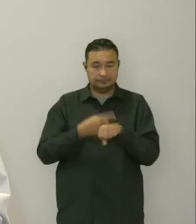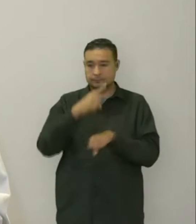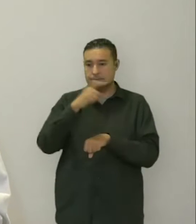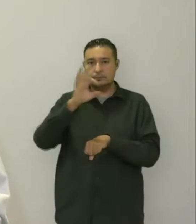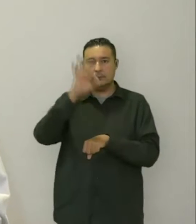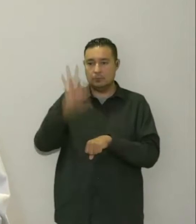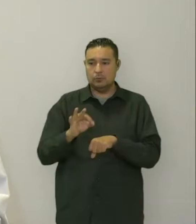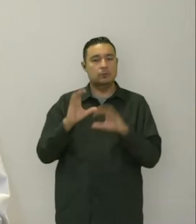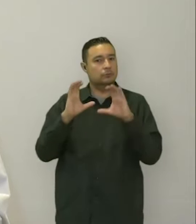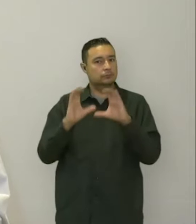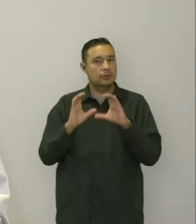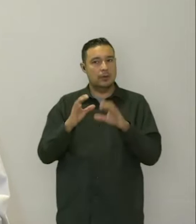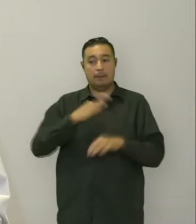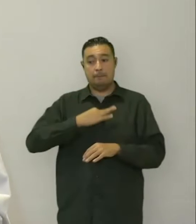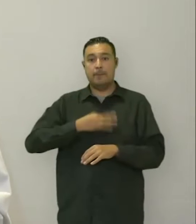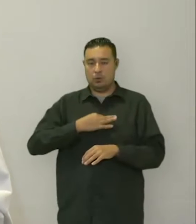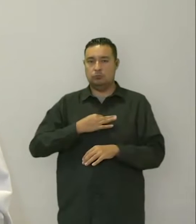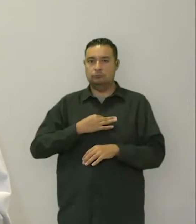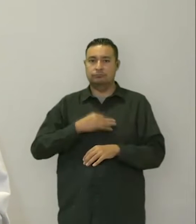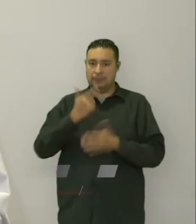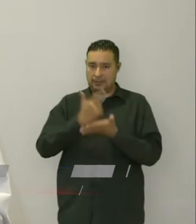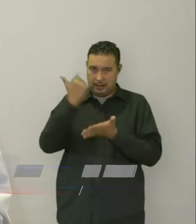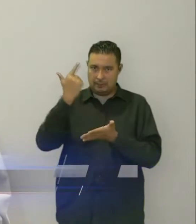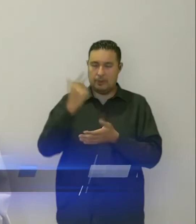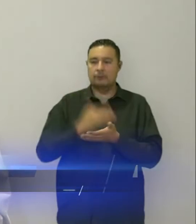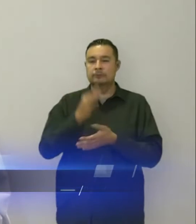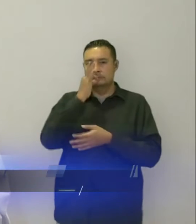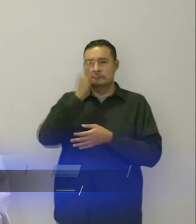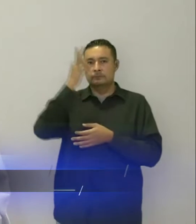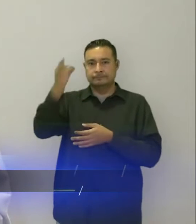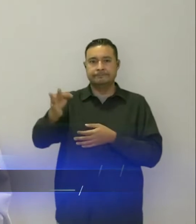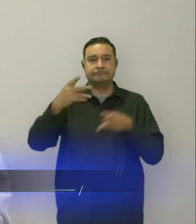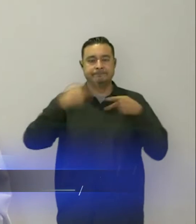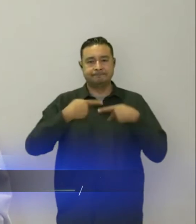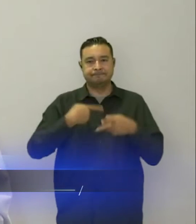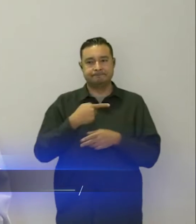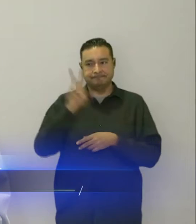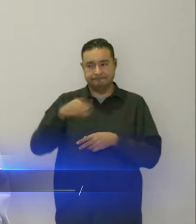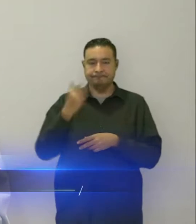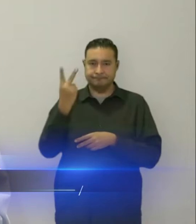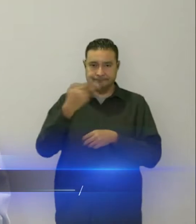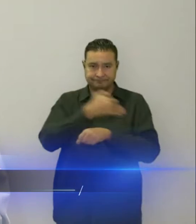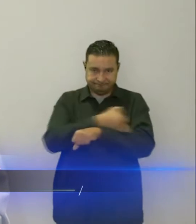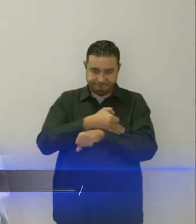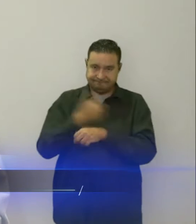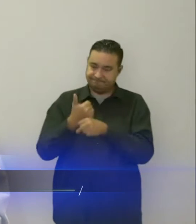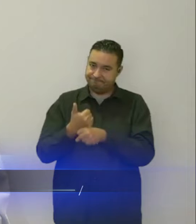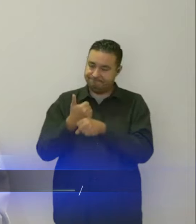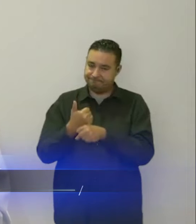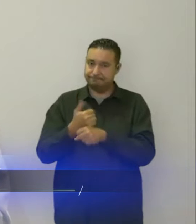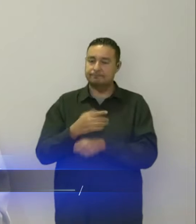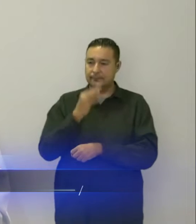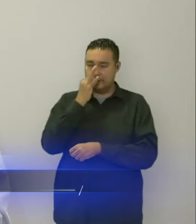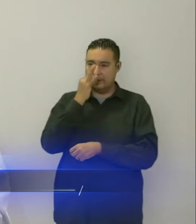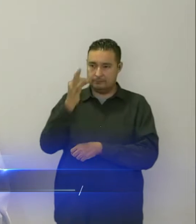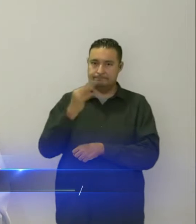100% prevenible es un virus que mata enviamos nuestro más sentido pésame a las dos familias afectadas